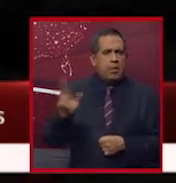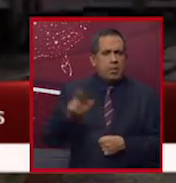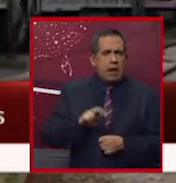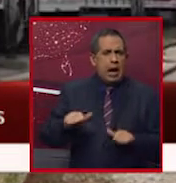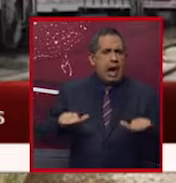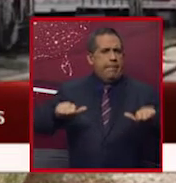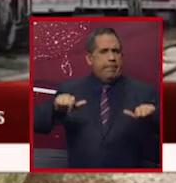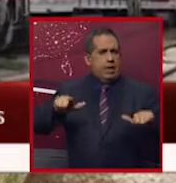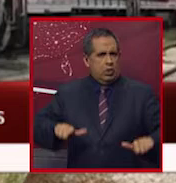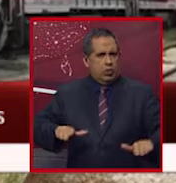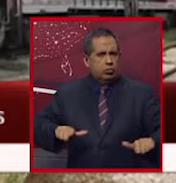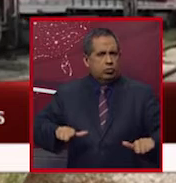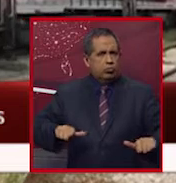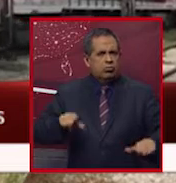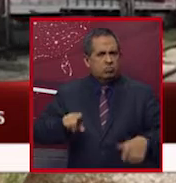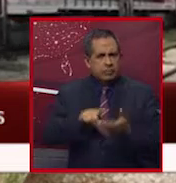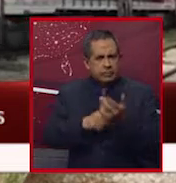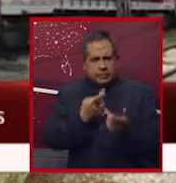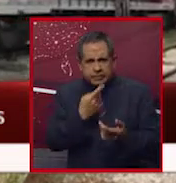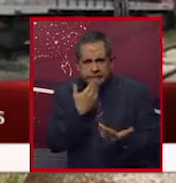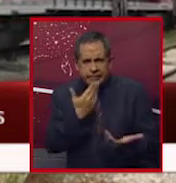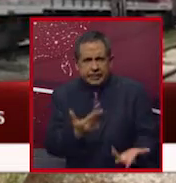Lincoln.